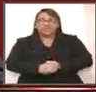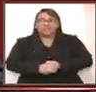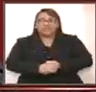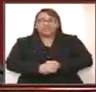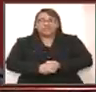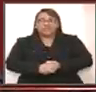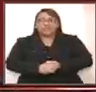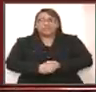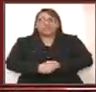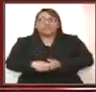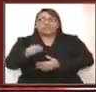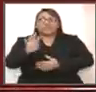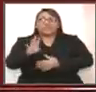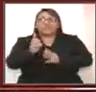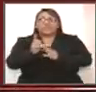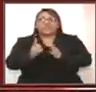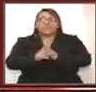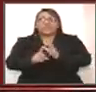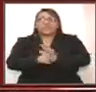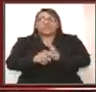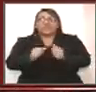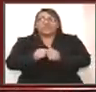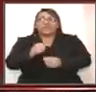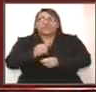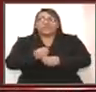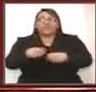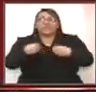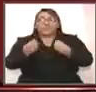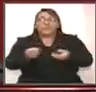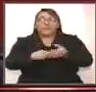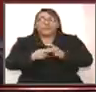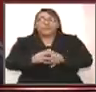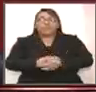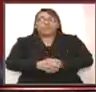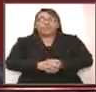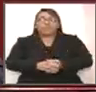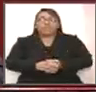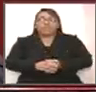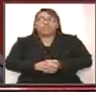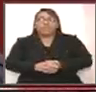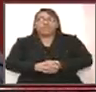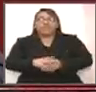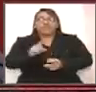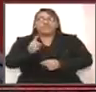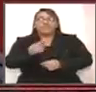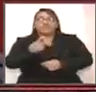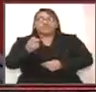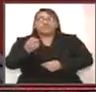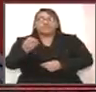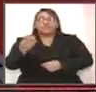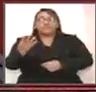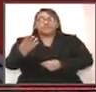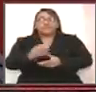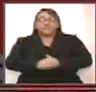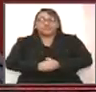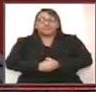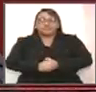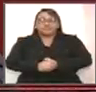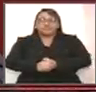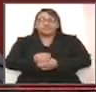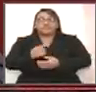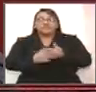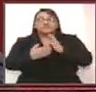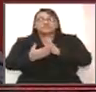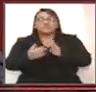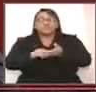Un cuarto decreto legislativo al amparo de las facultades delegadas ha sido el 1204, que se